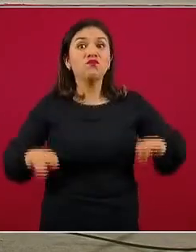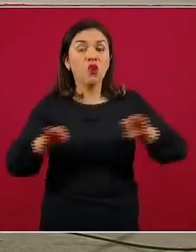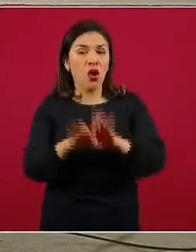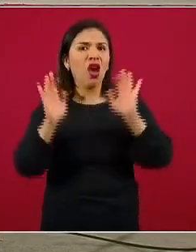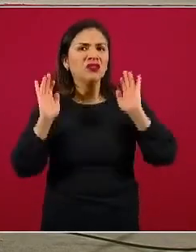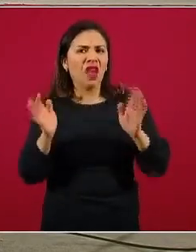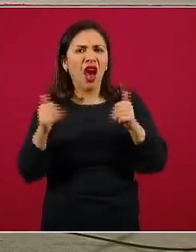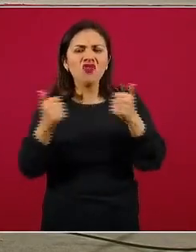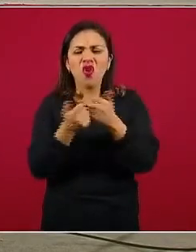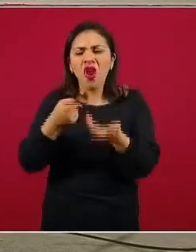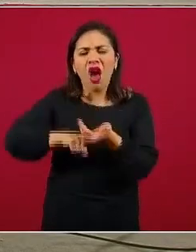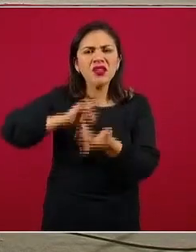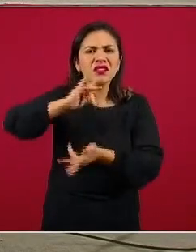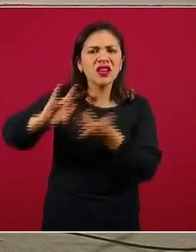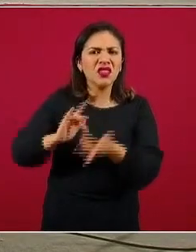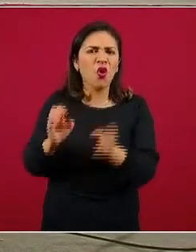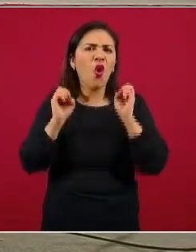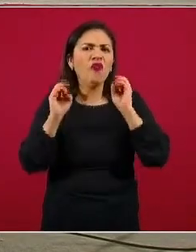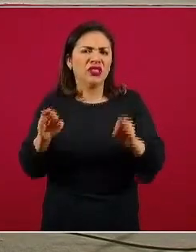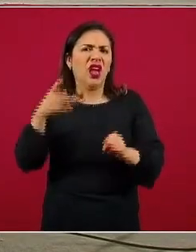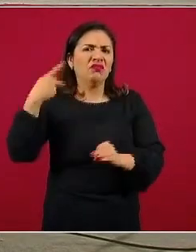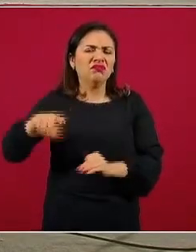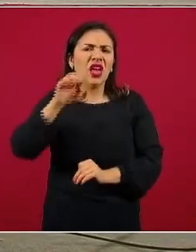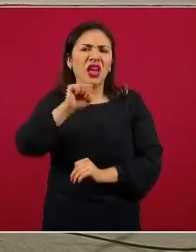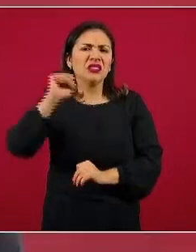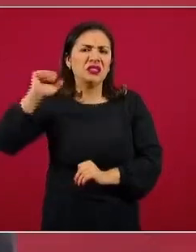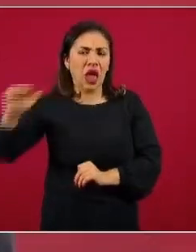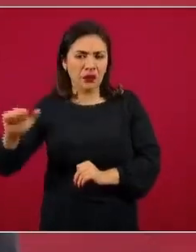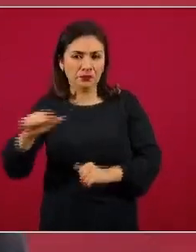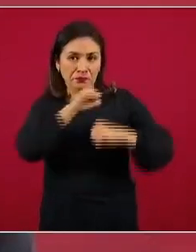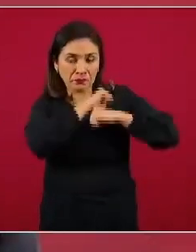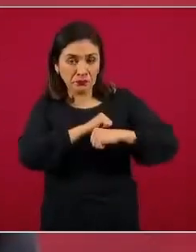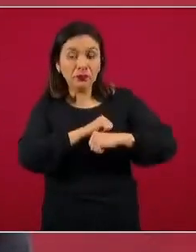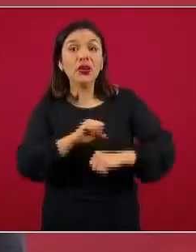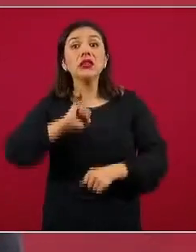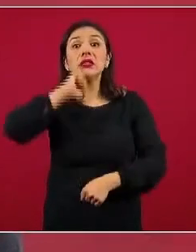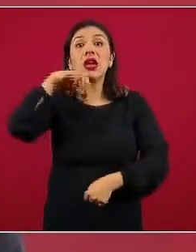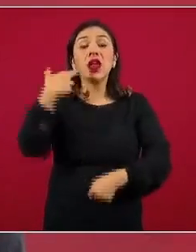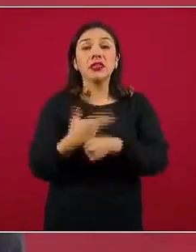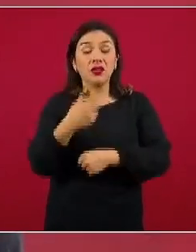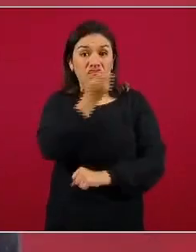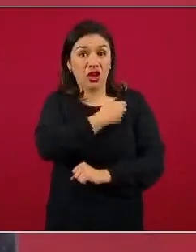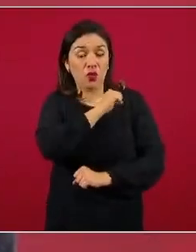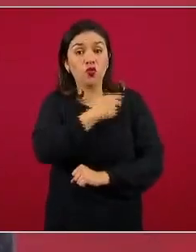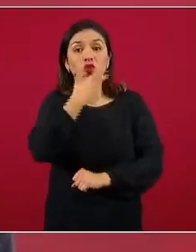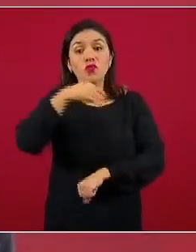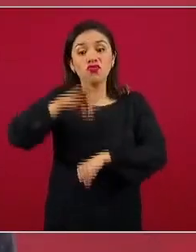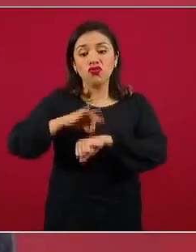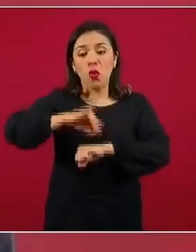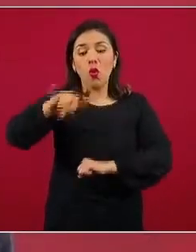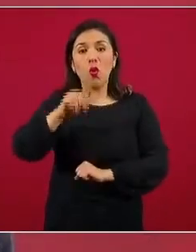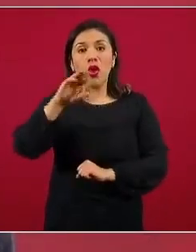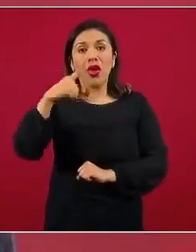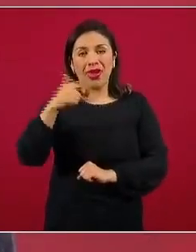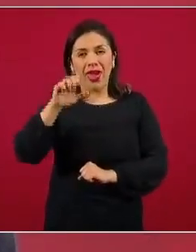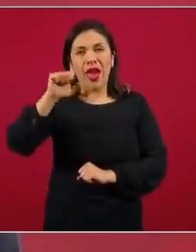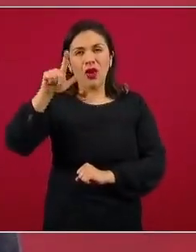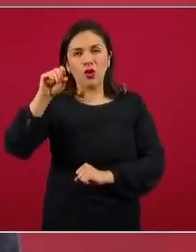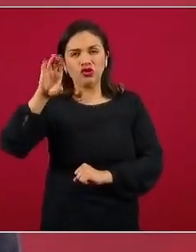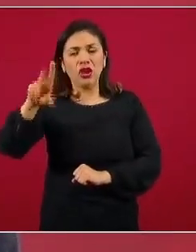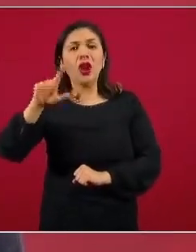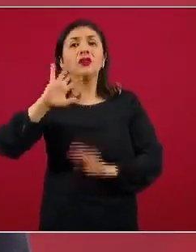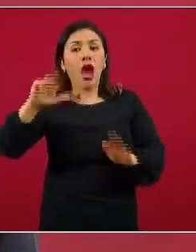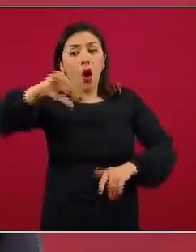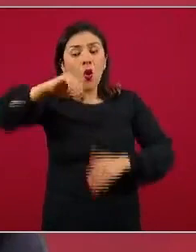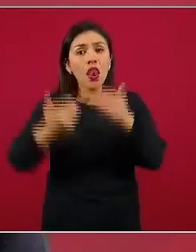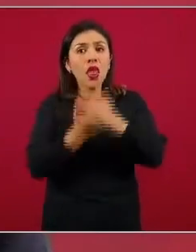de las redes sociales oficiales de la Secretaría de Salud, nuestro secretario de Salud, el doctor Jorge Alcocer Varela, firmó